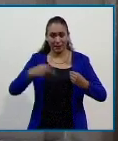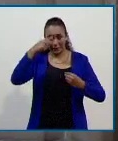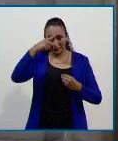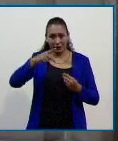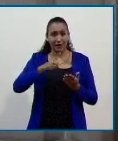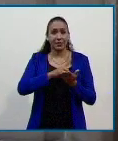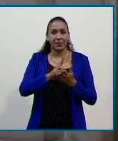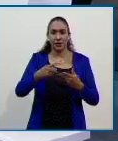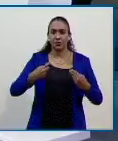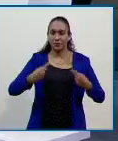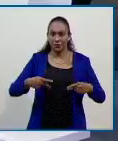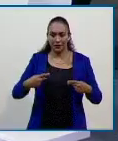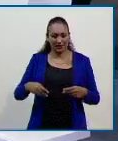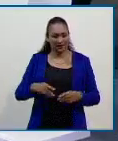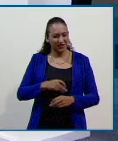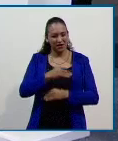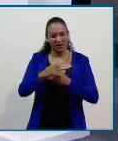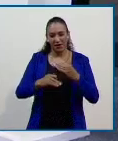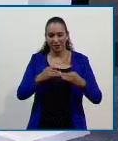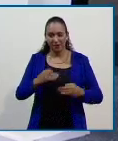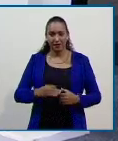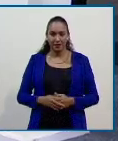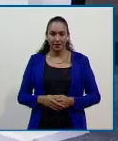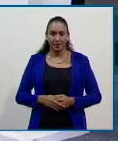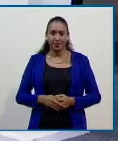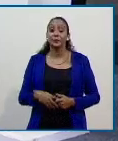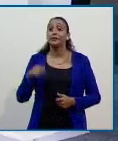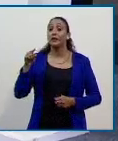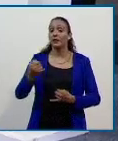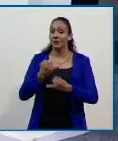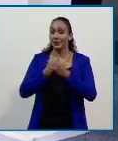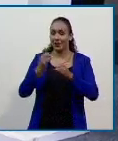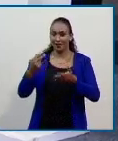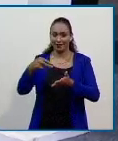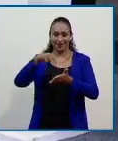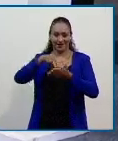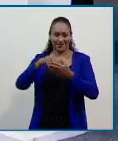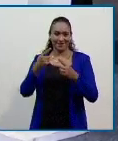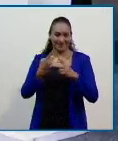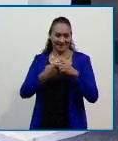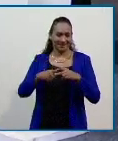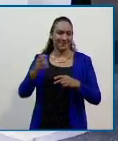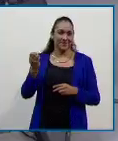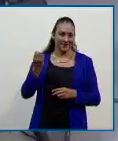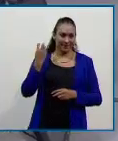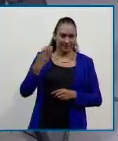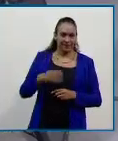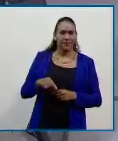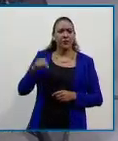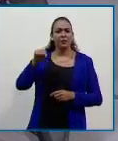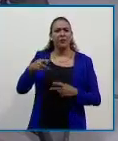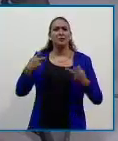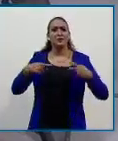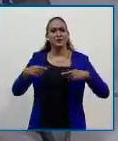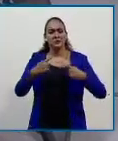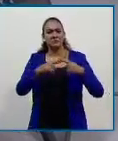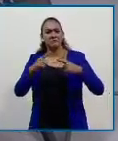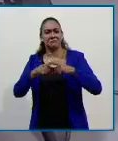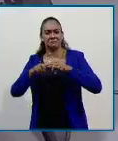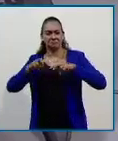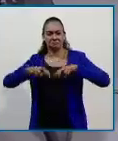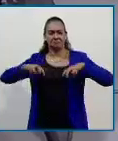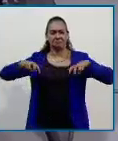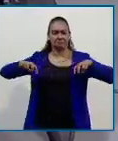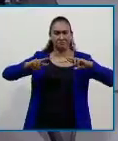del pueblo. En la inauguración del Encuentro Internacional sobre Independencia Judicial, ante legisladores de diversas fuerzas políticas